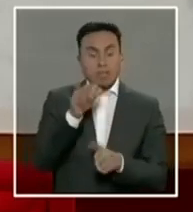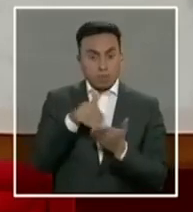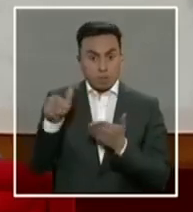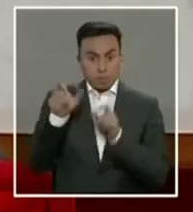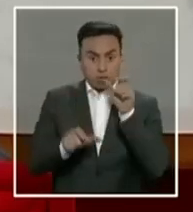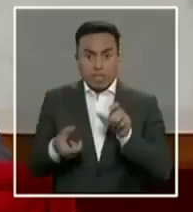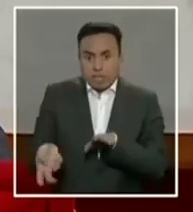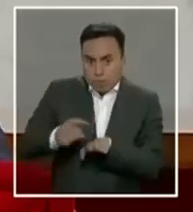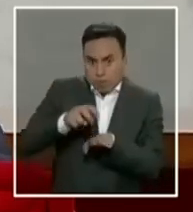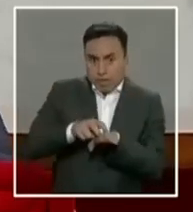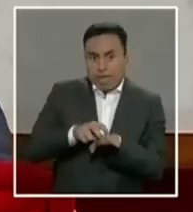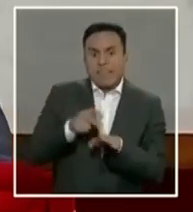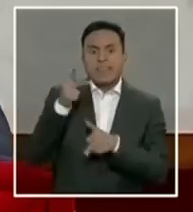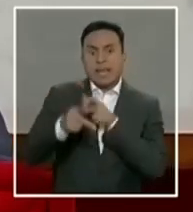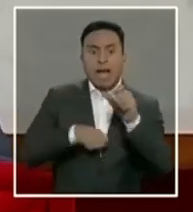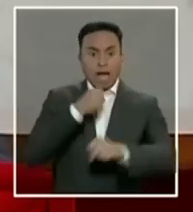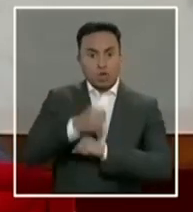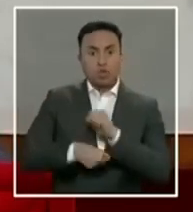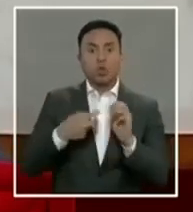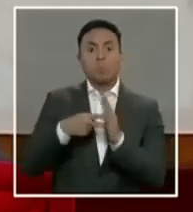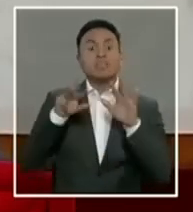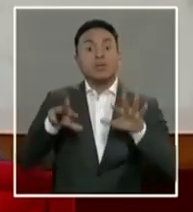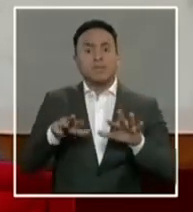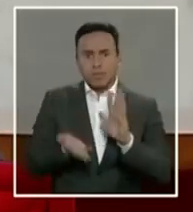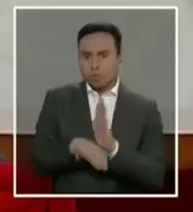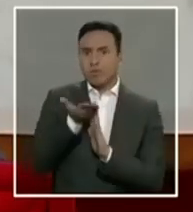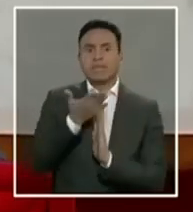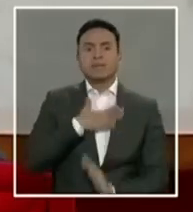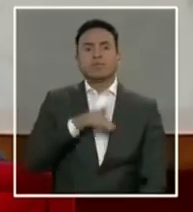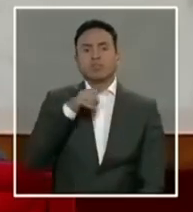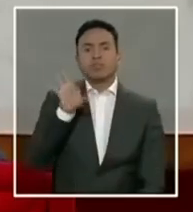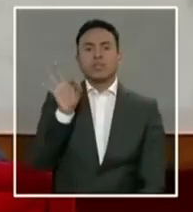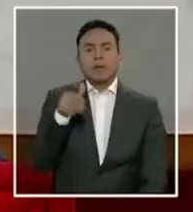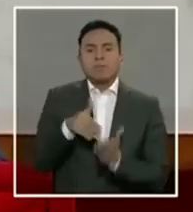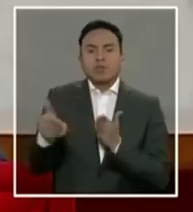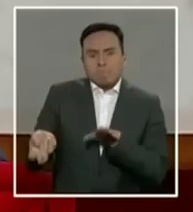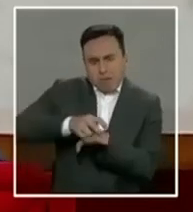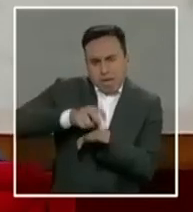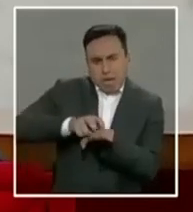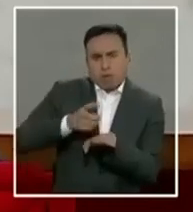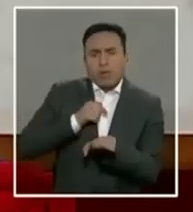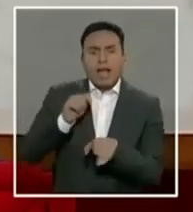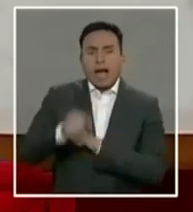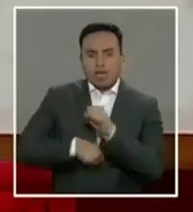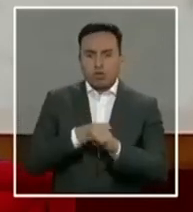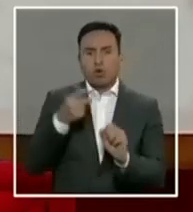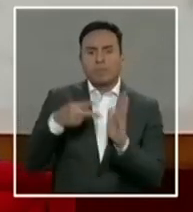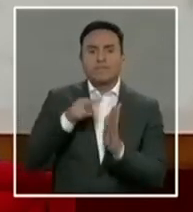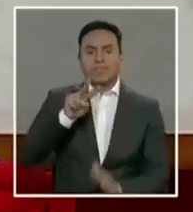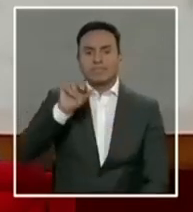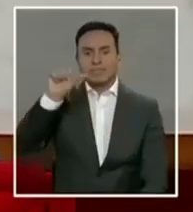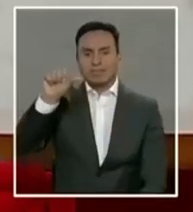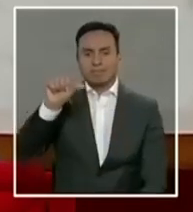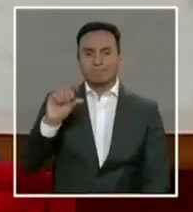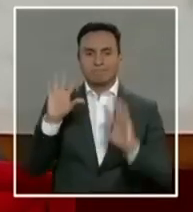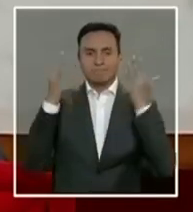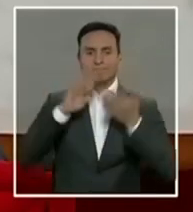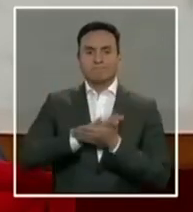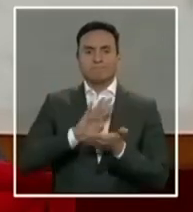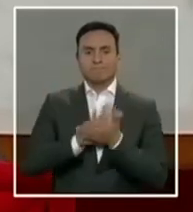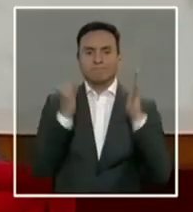millones de personas transportadas en tren el año 2019 a 150 millones de pasajeros durante el año 2026.